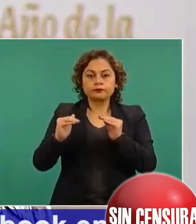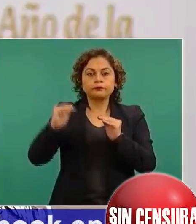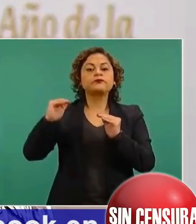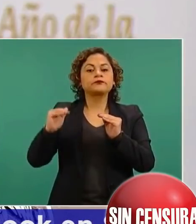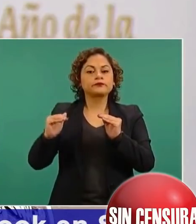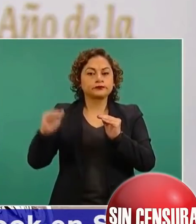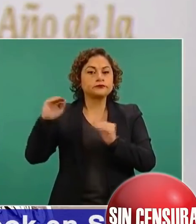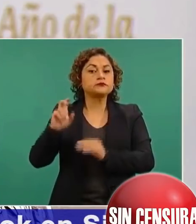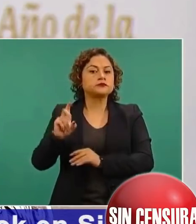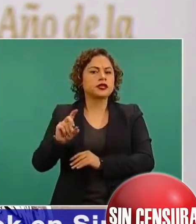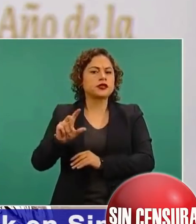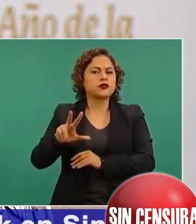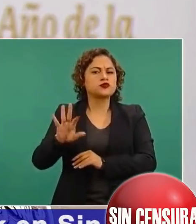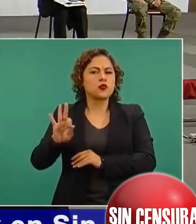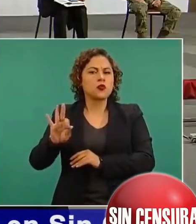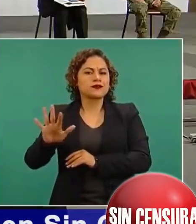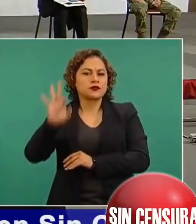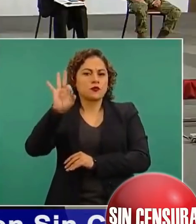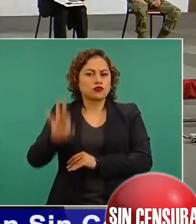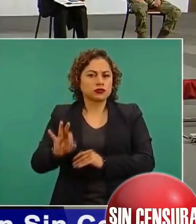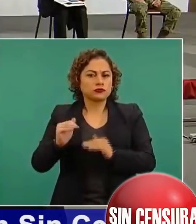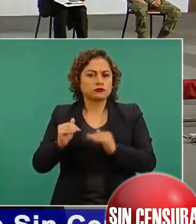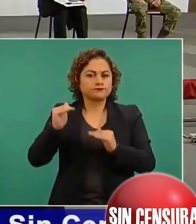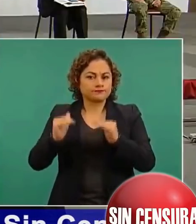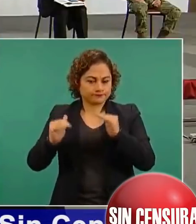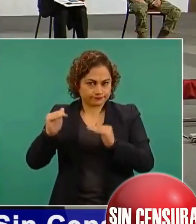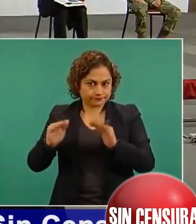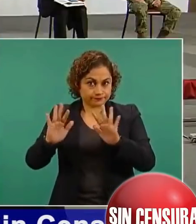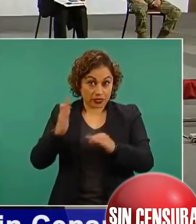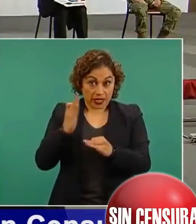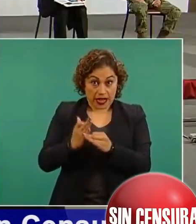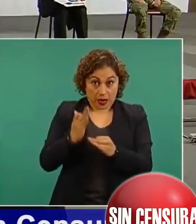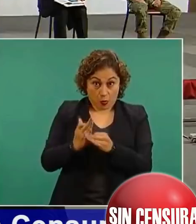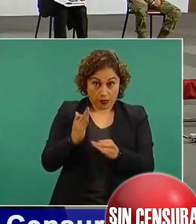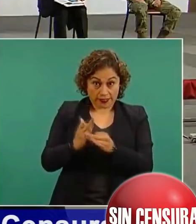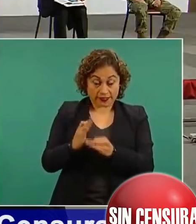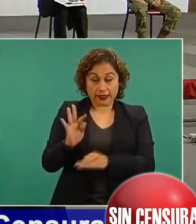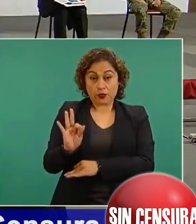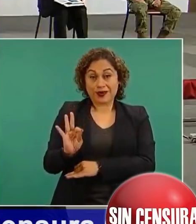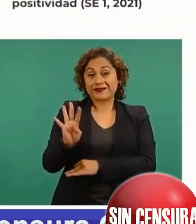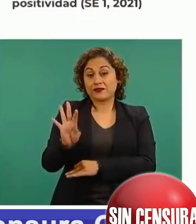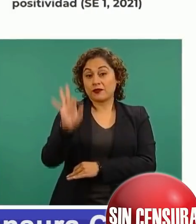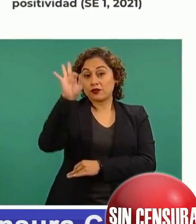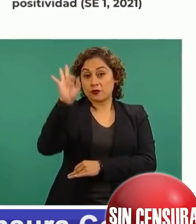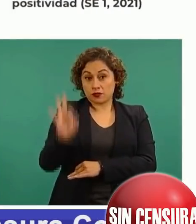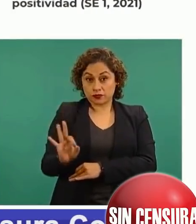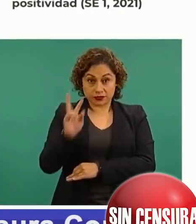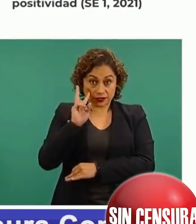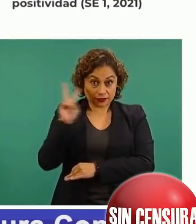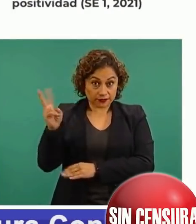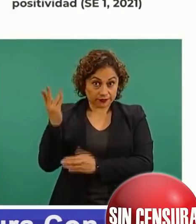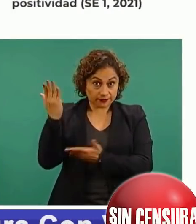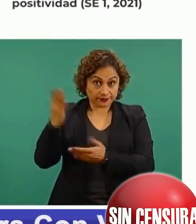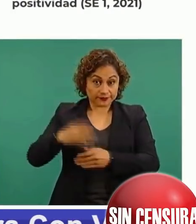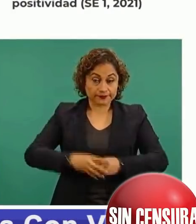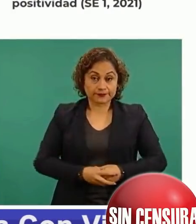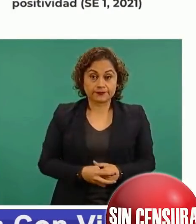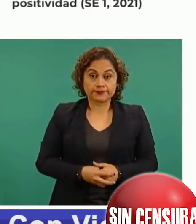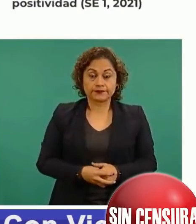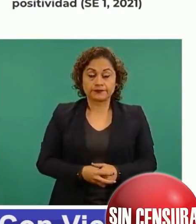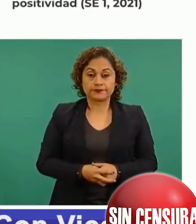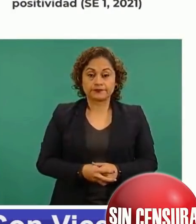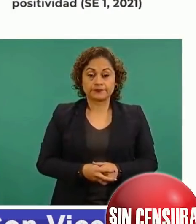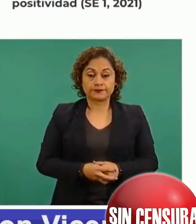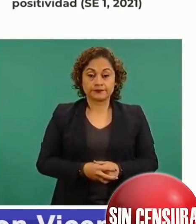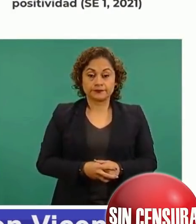al 45%. En este momento tenemos 44% para ese intervalo de la semana 1 del año.